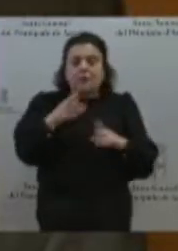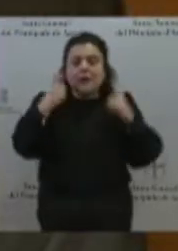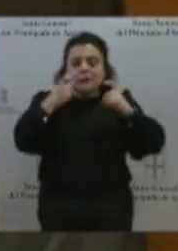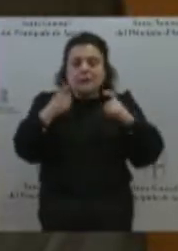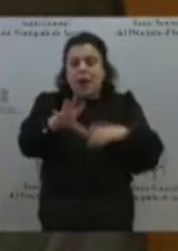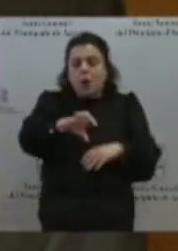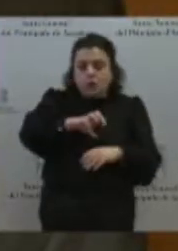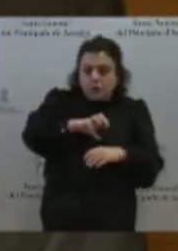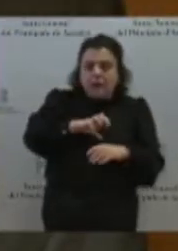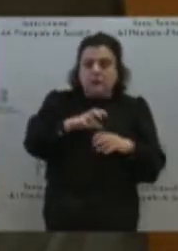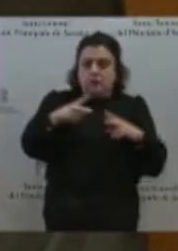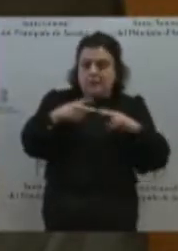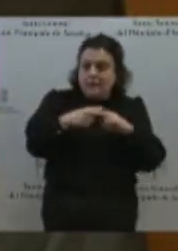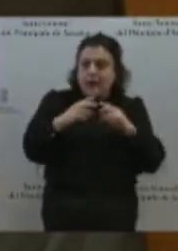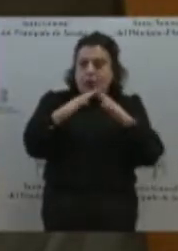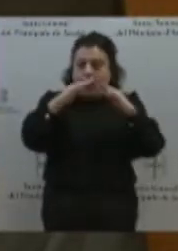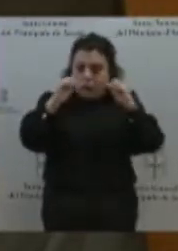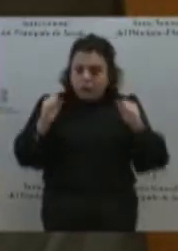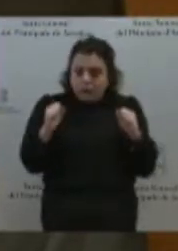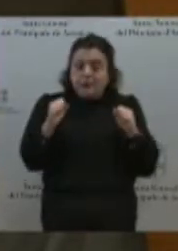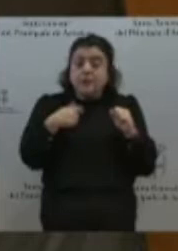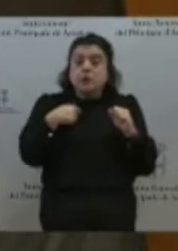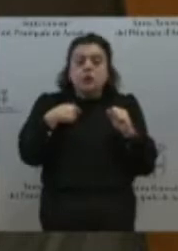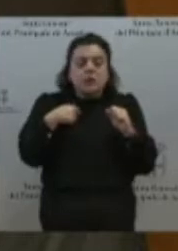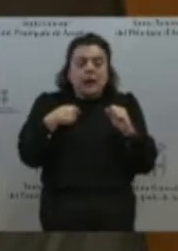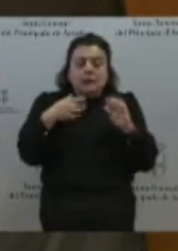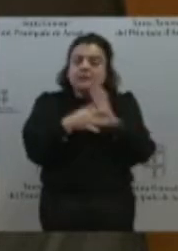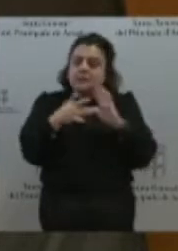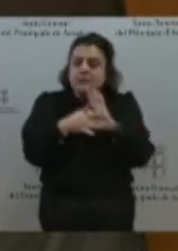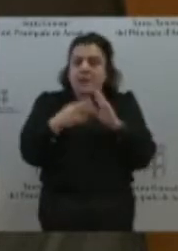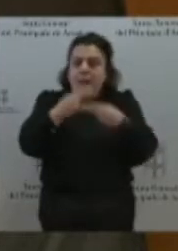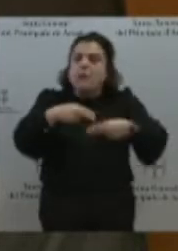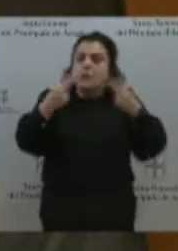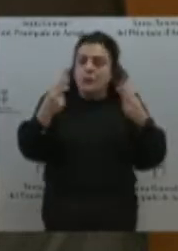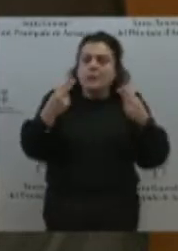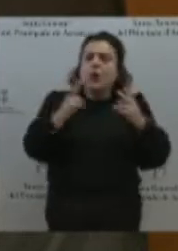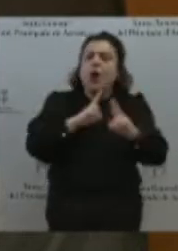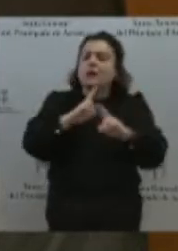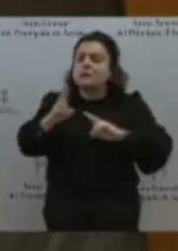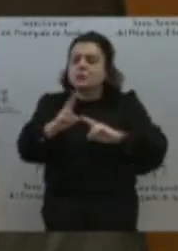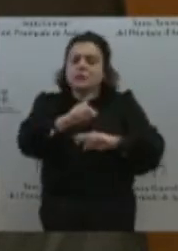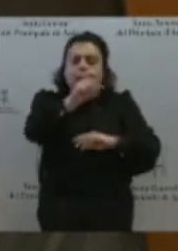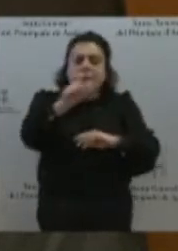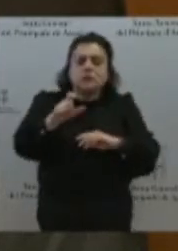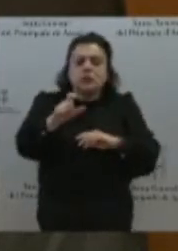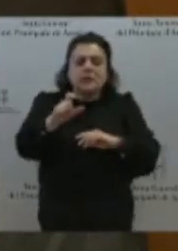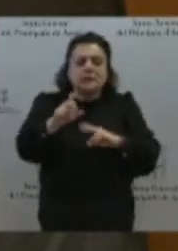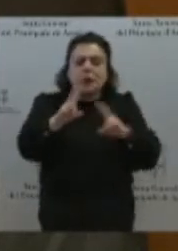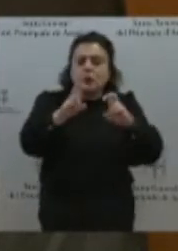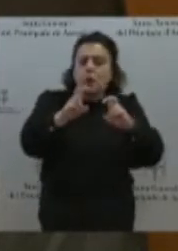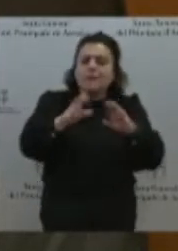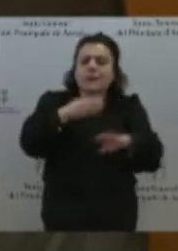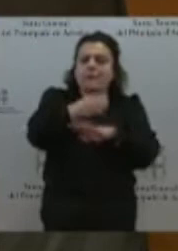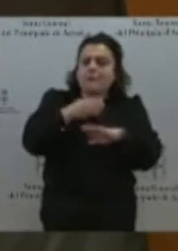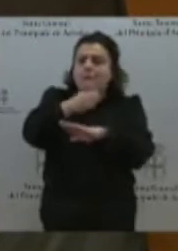públicamente que me obsesionaba cómo dar respuesta a los nuevos perfiles de personas que acudirían a los servicios sociales a solicitar ayuda, porque era evidente